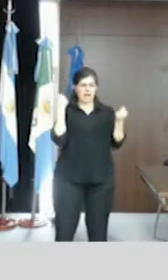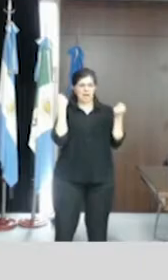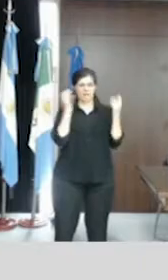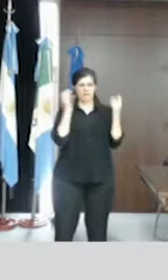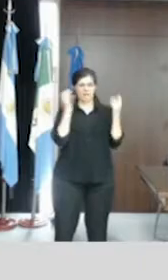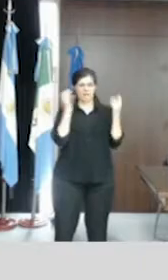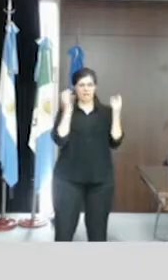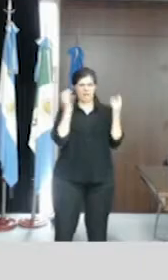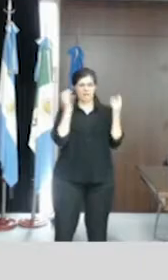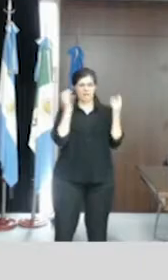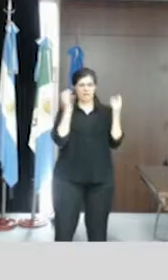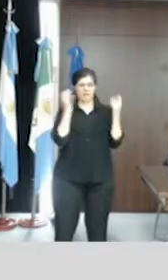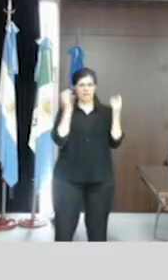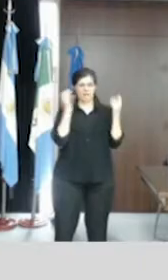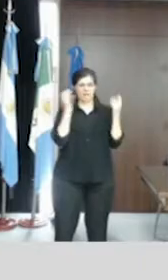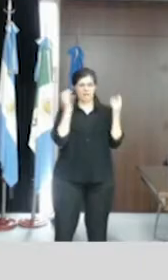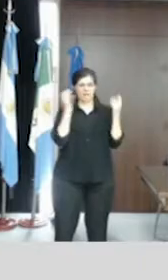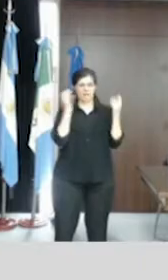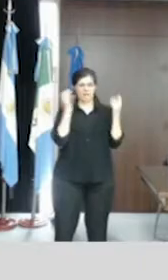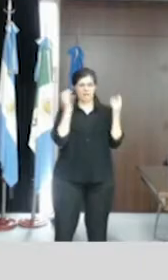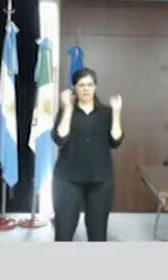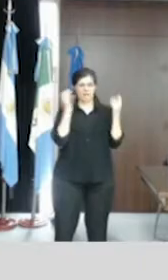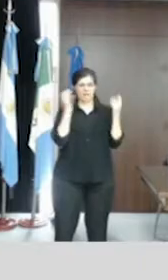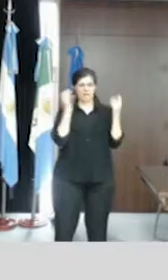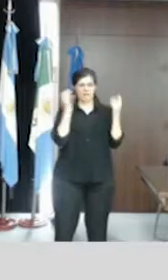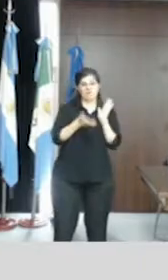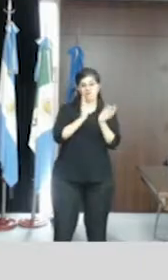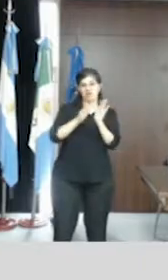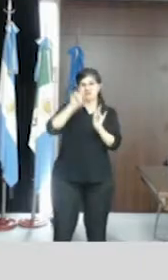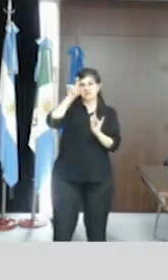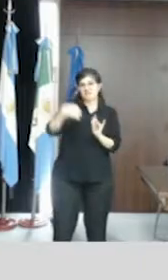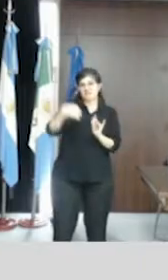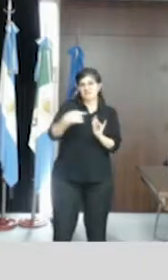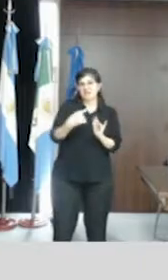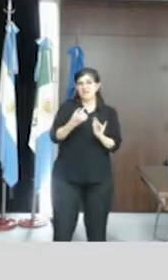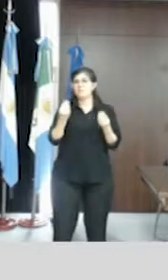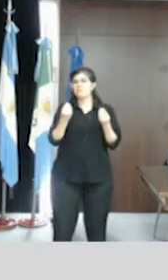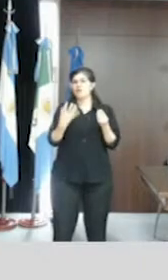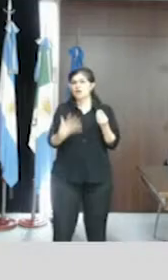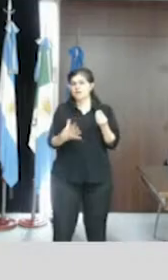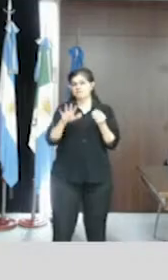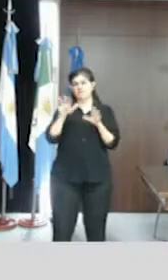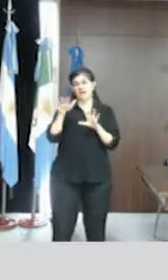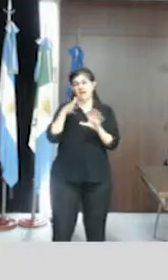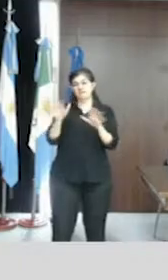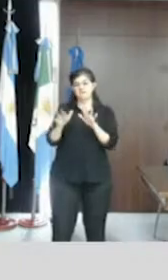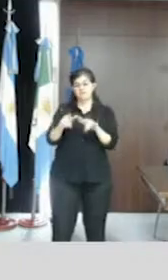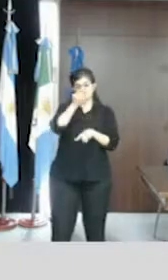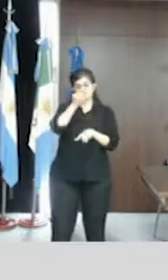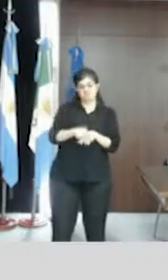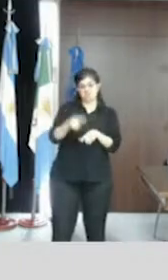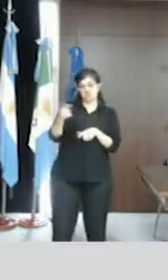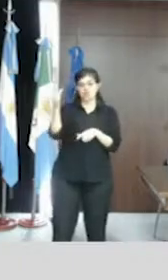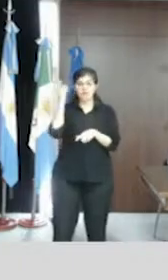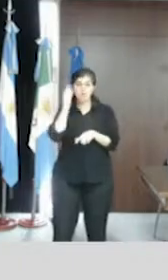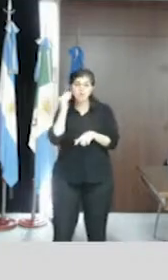Sin embargo, muchas veces la agresividad está dada por la falta de escucha empática a la persona y